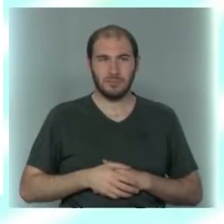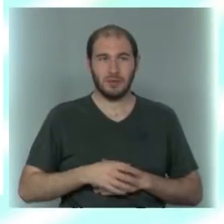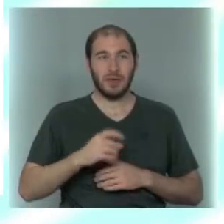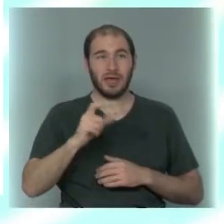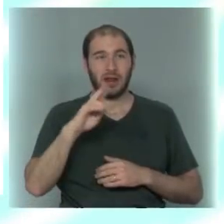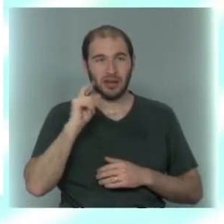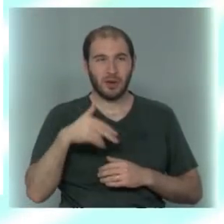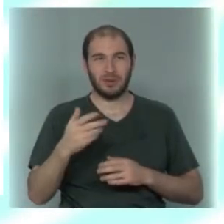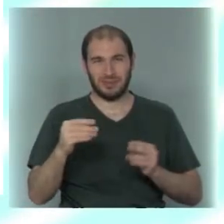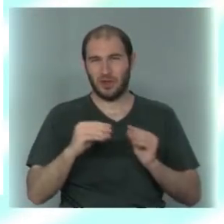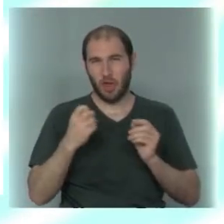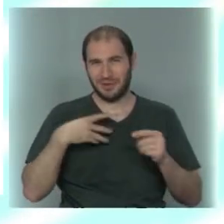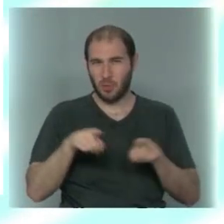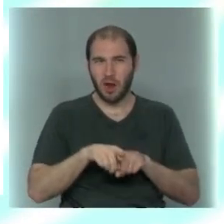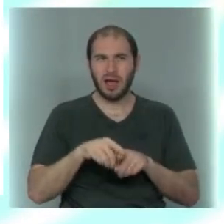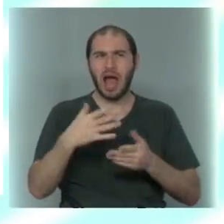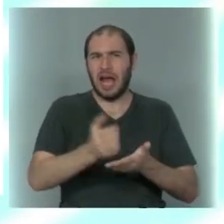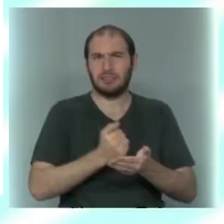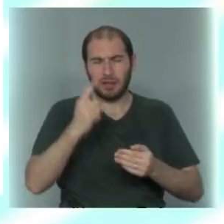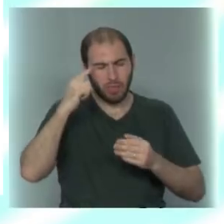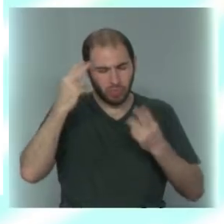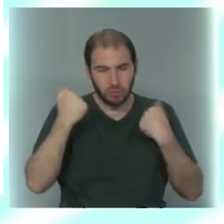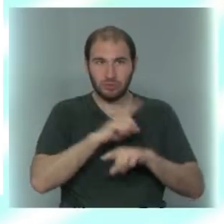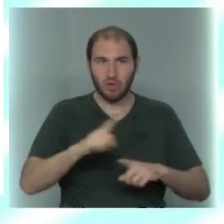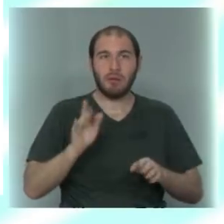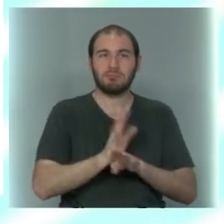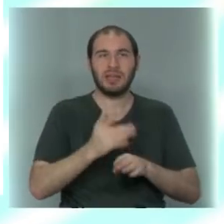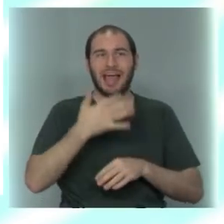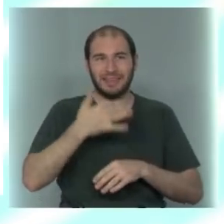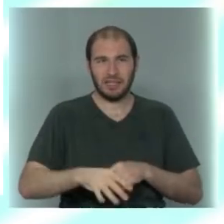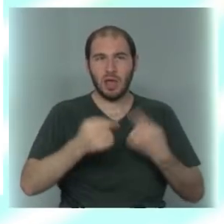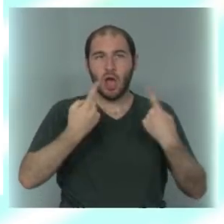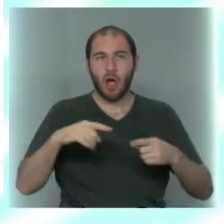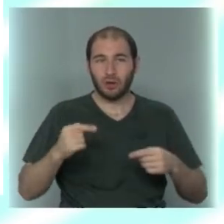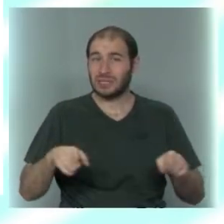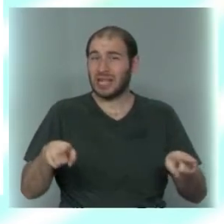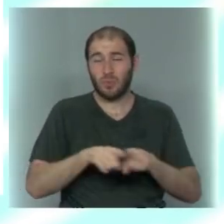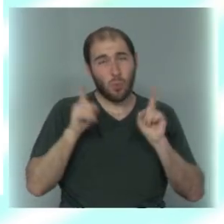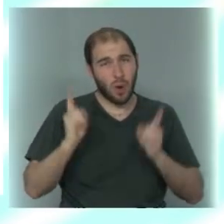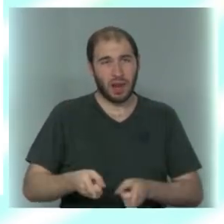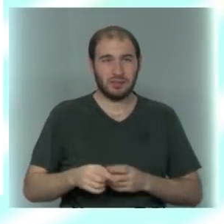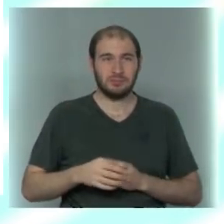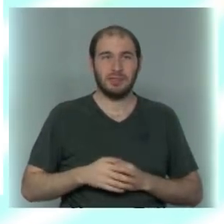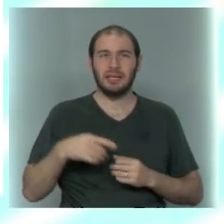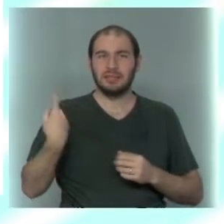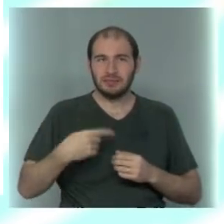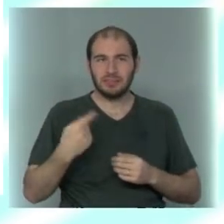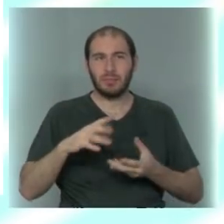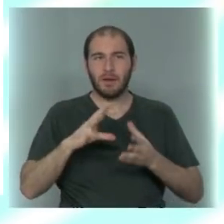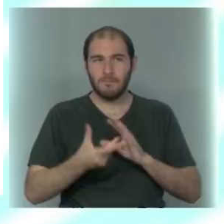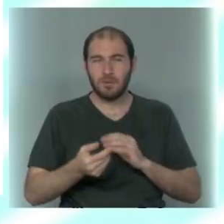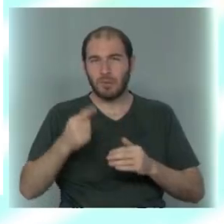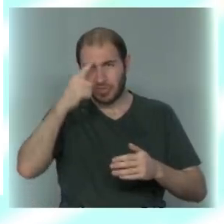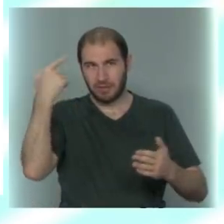Carolina dice, bueno, tocaya. Aceptar no significa resignarse, significa comprender que las cosas son como son y que siempre existe una manera